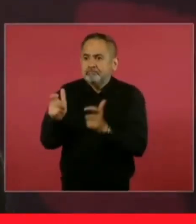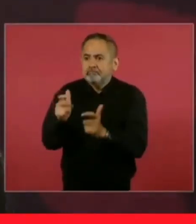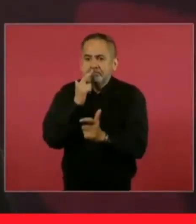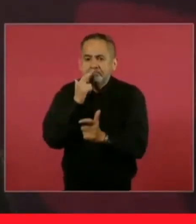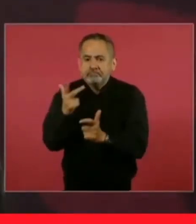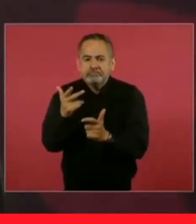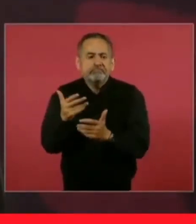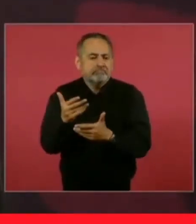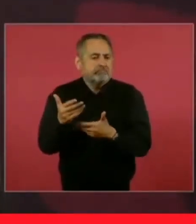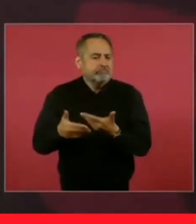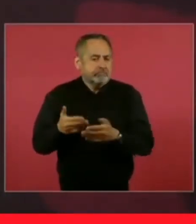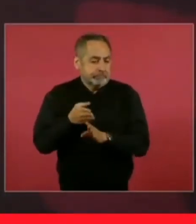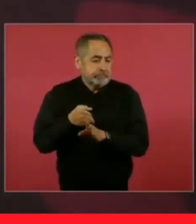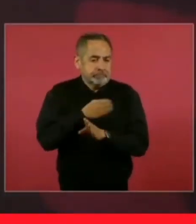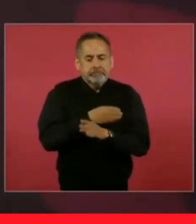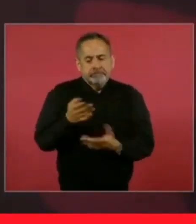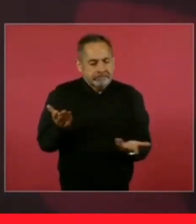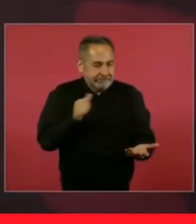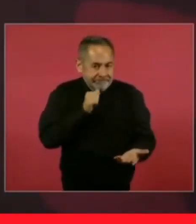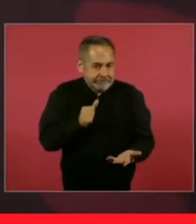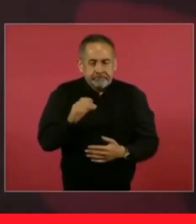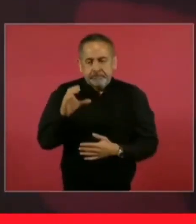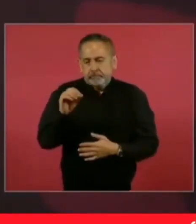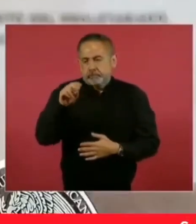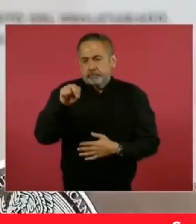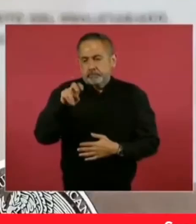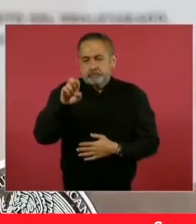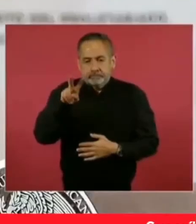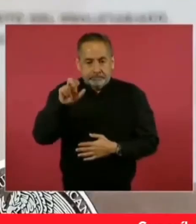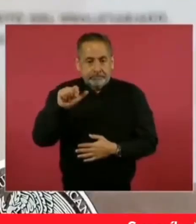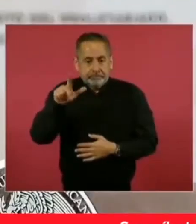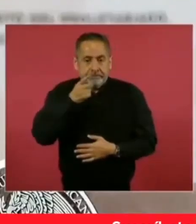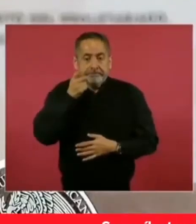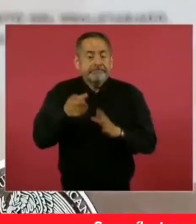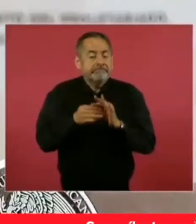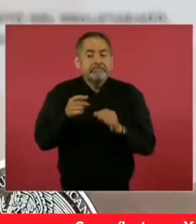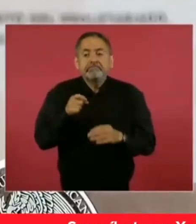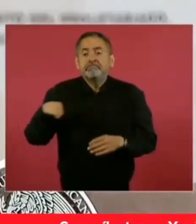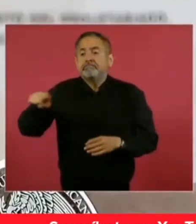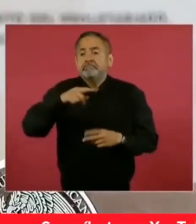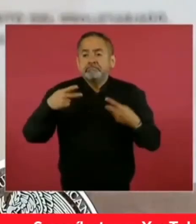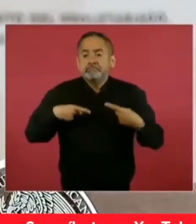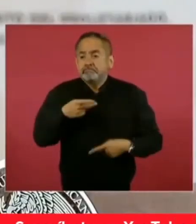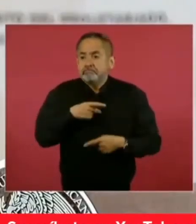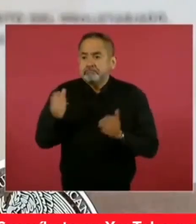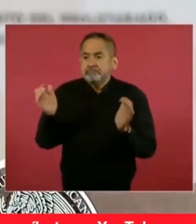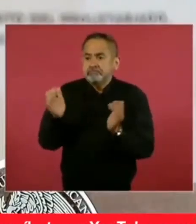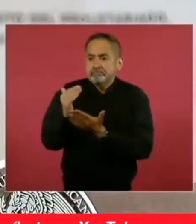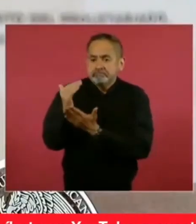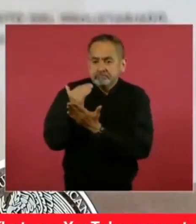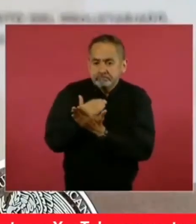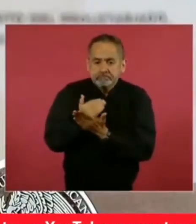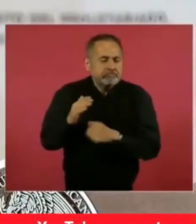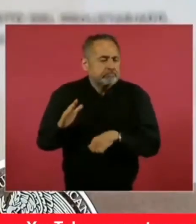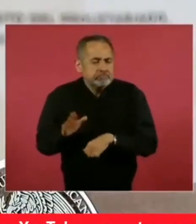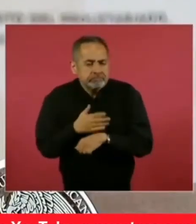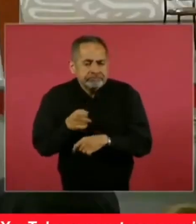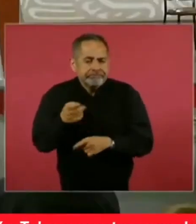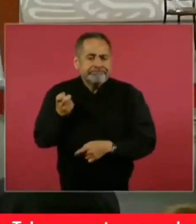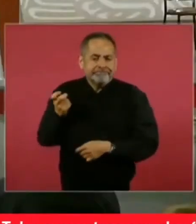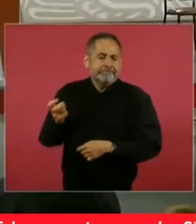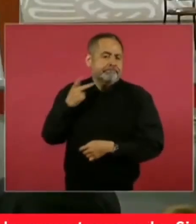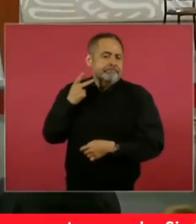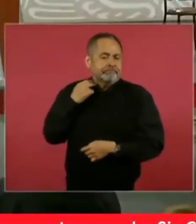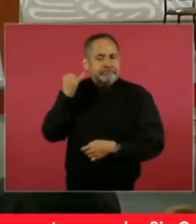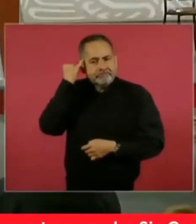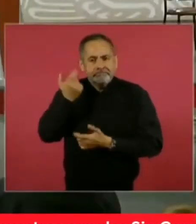precedentes. Según el Coneval, las razones por las que ha disminuido la pobreza en México durante el gobierno han sido por la política